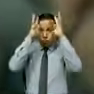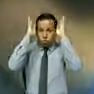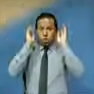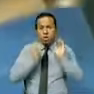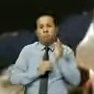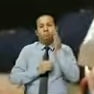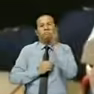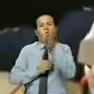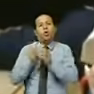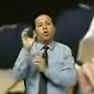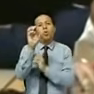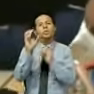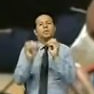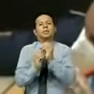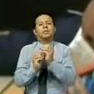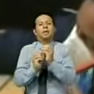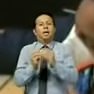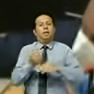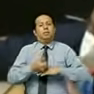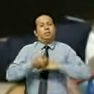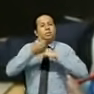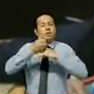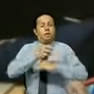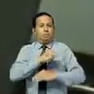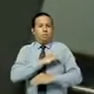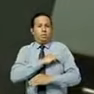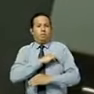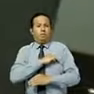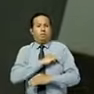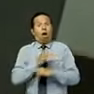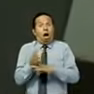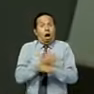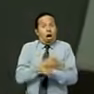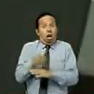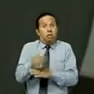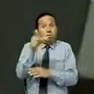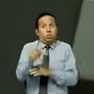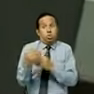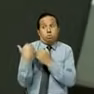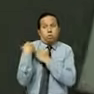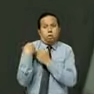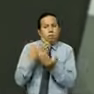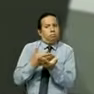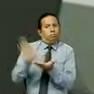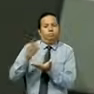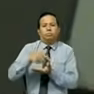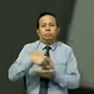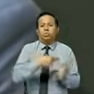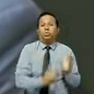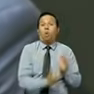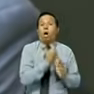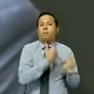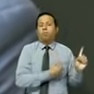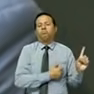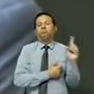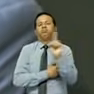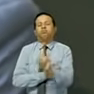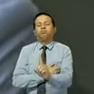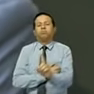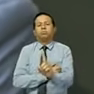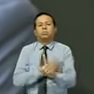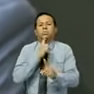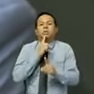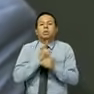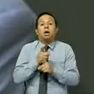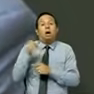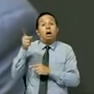la alcaldía. Este lugar horas antes fue desocupado. Aquí ratificó el compromiso para trabajar por la ciudad. De acuerdo a lo que ha fallado